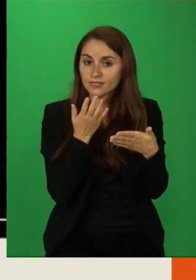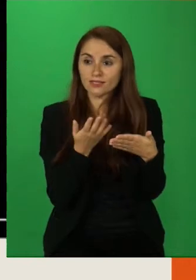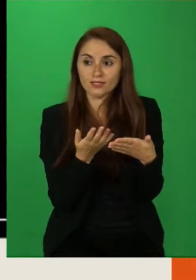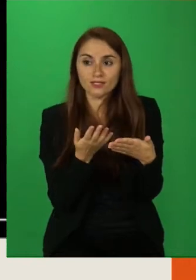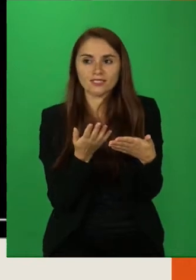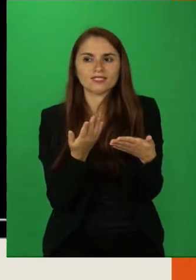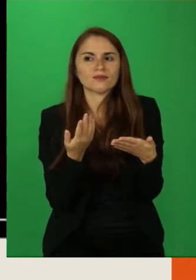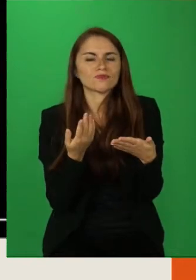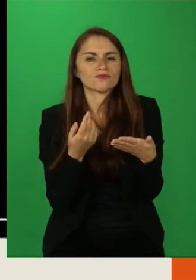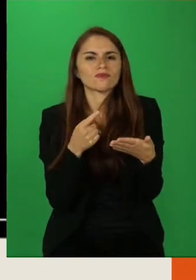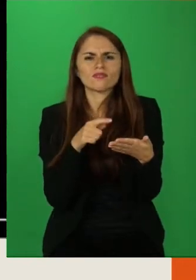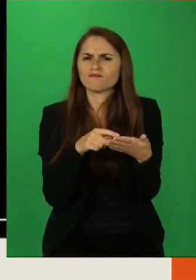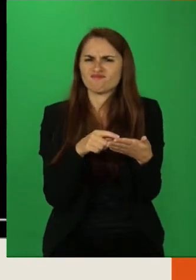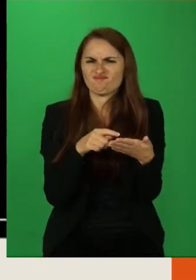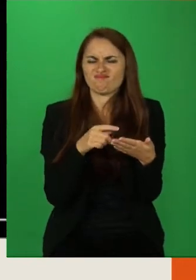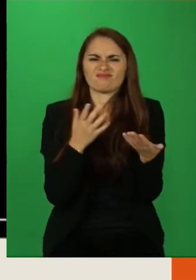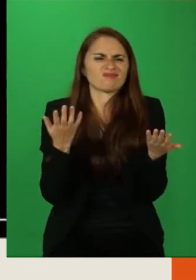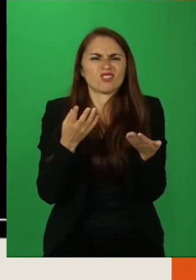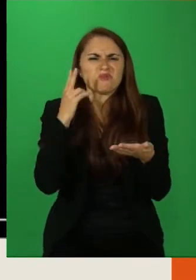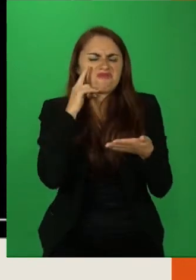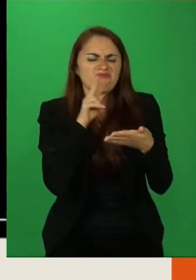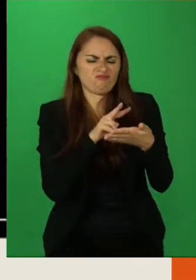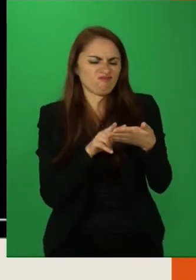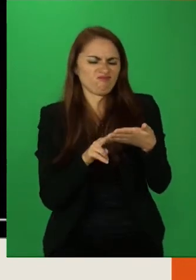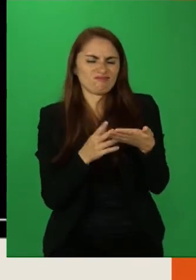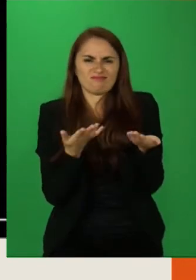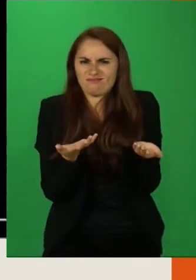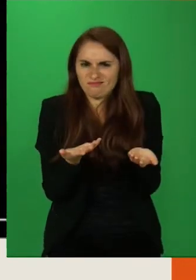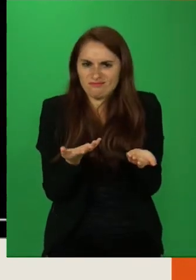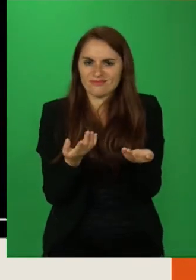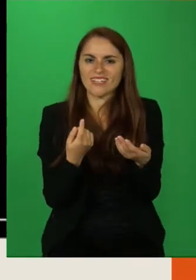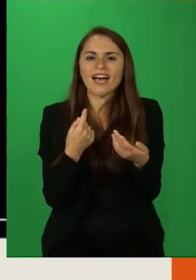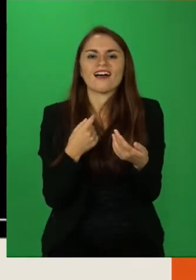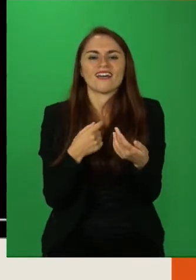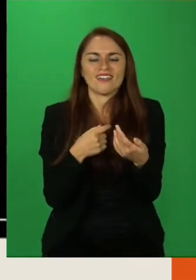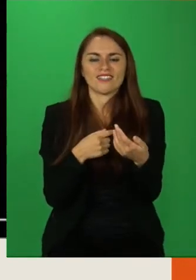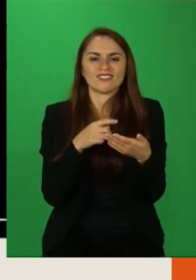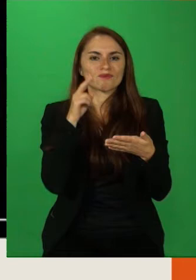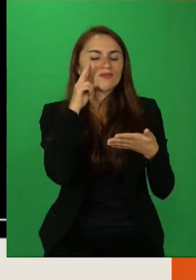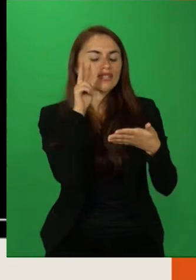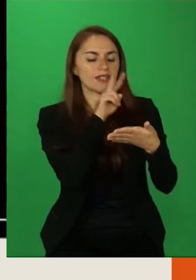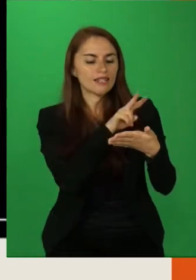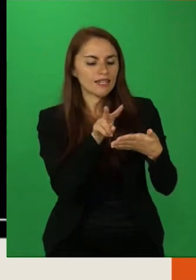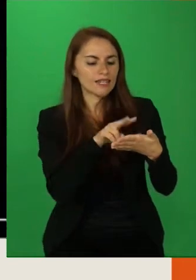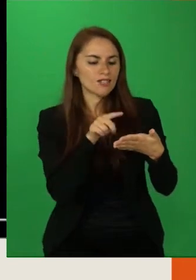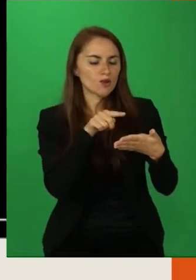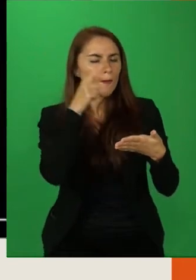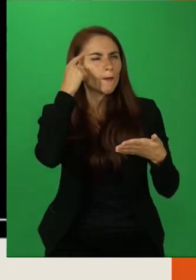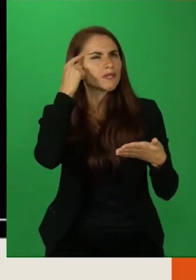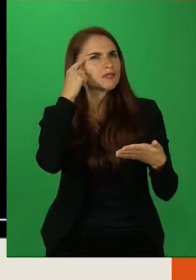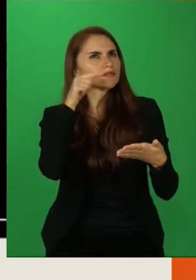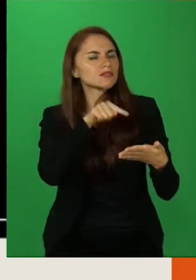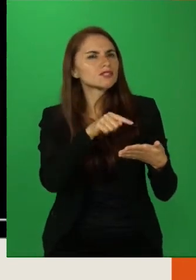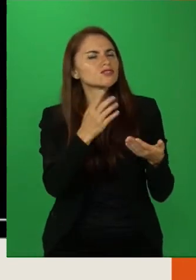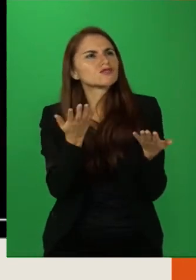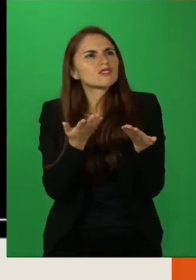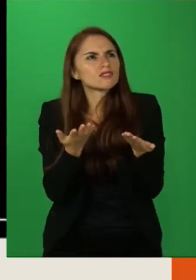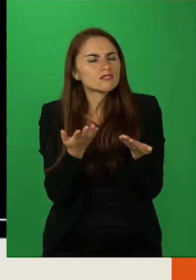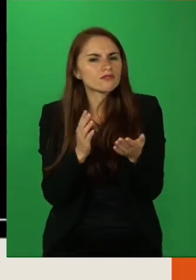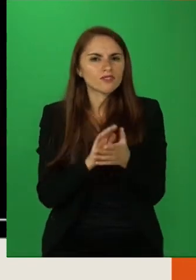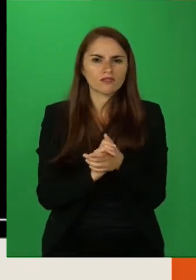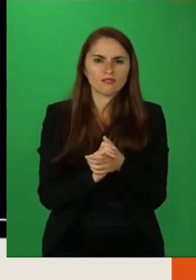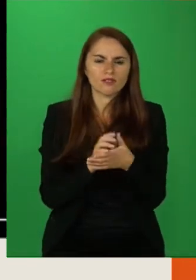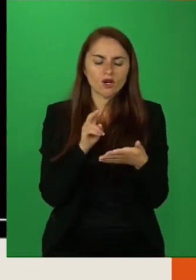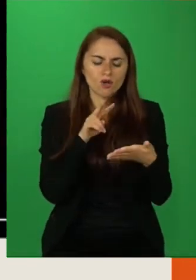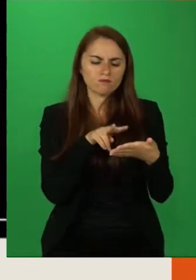Batman. ¿Cómo se hace eso? Es sacar conclusiones del texto. Y, profe, ¿en qué me tengo que